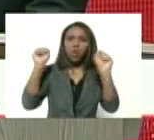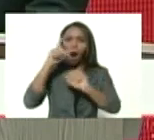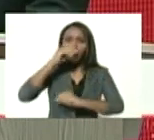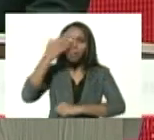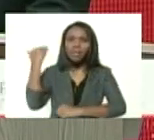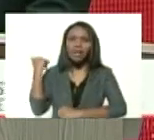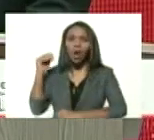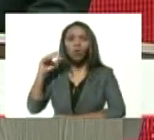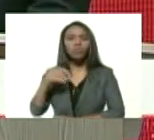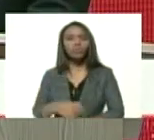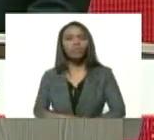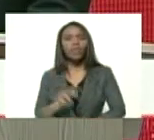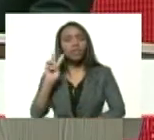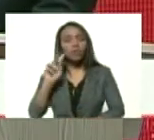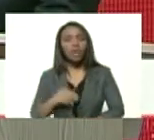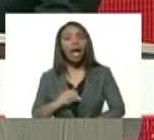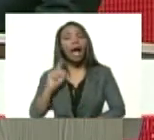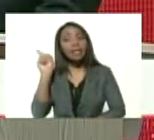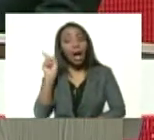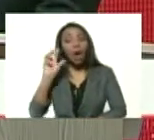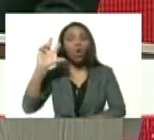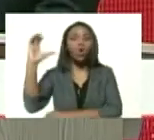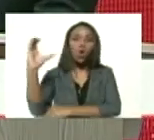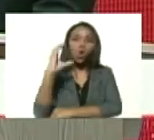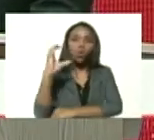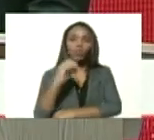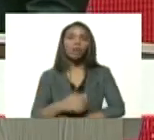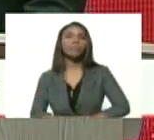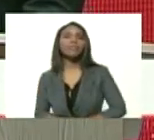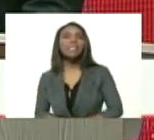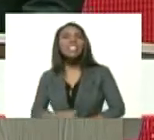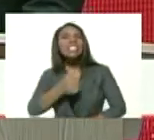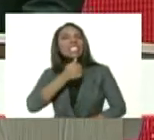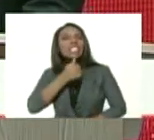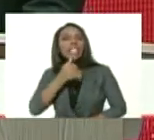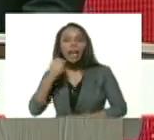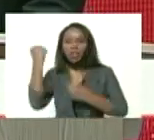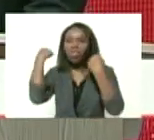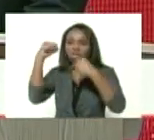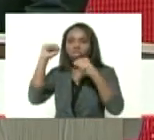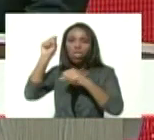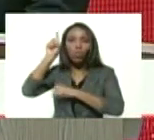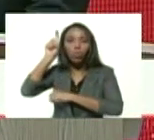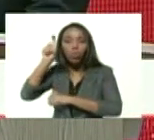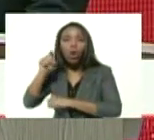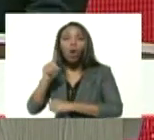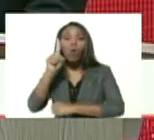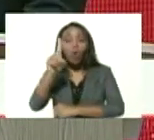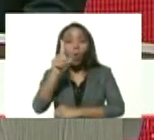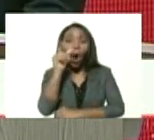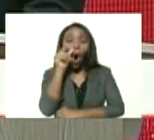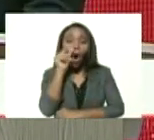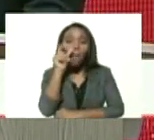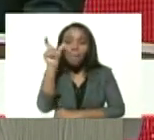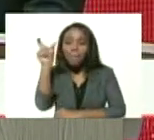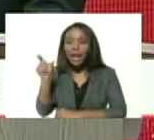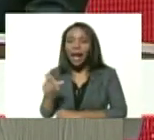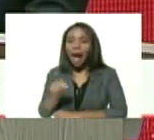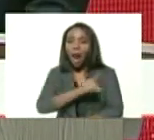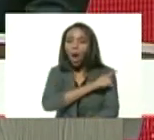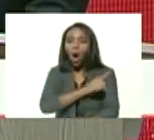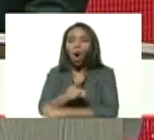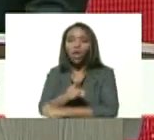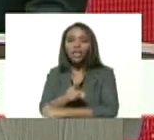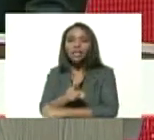Venezuela? En Colombia. ¿Quién los entrenó? Un mercenario a las órdenes